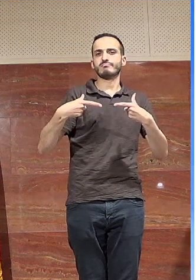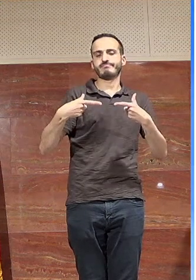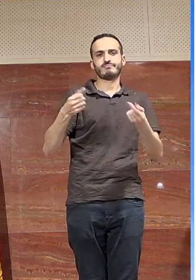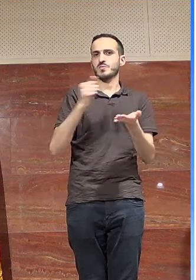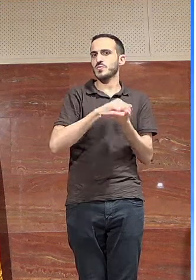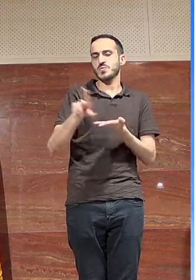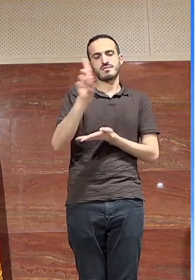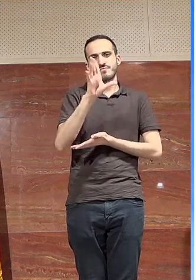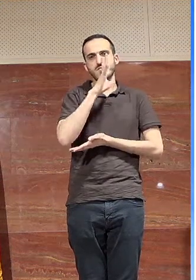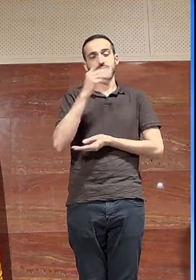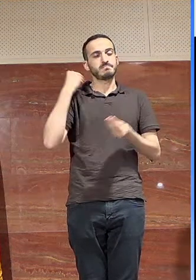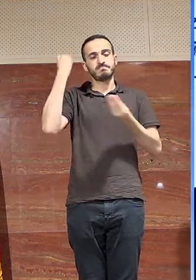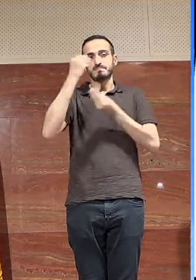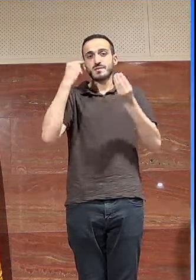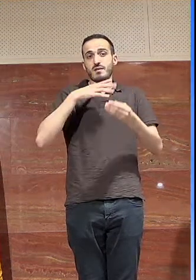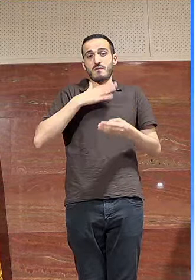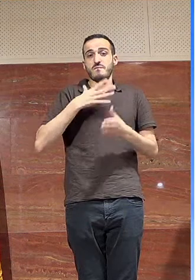tenemos que tener cuidado.